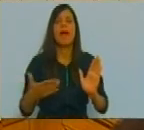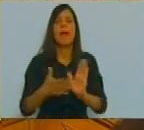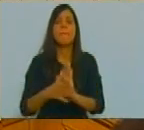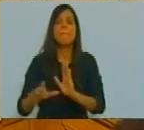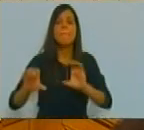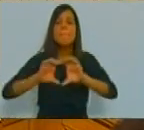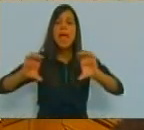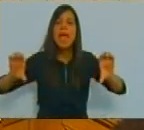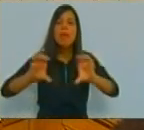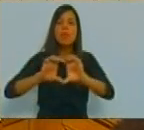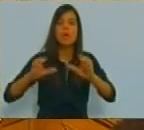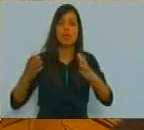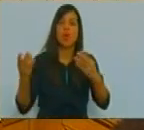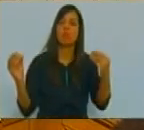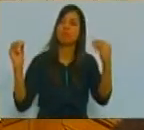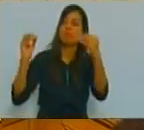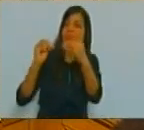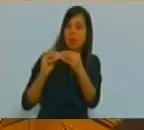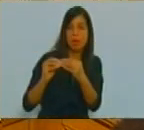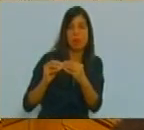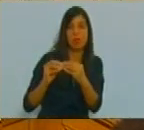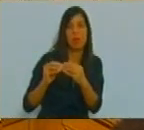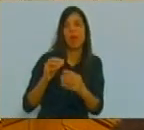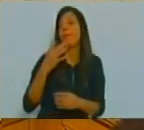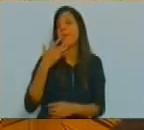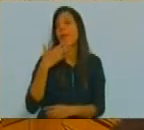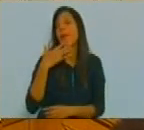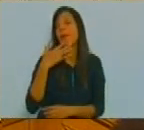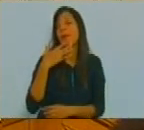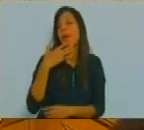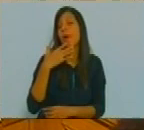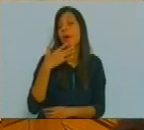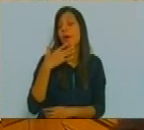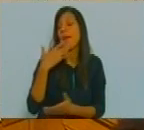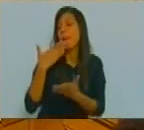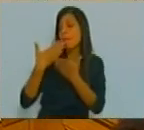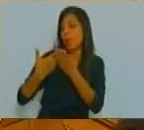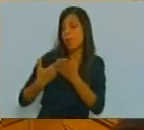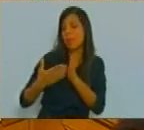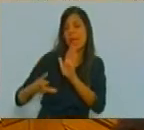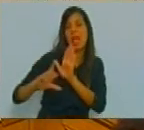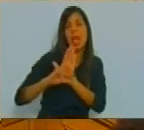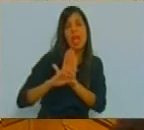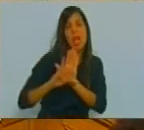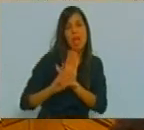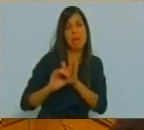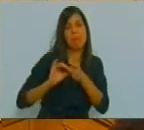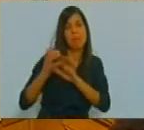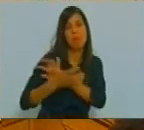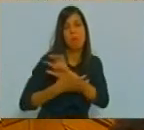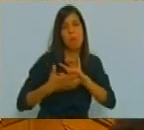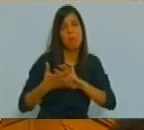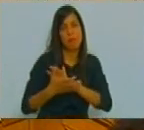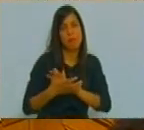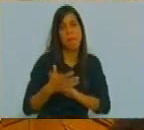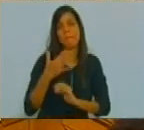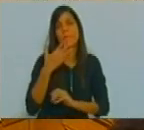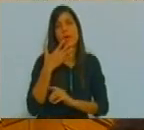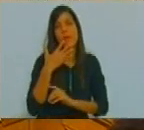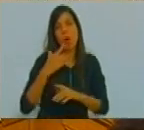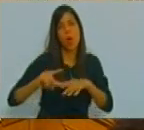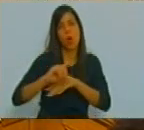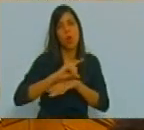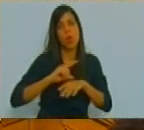pedagógica y no que cada vez que venga alguien a hacer una propuesta de ley sobre un problema que tenga el estado